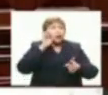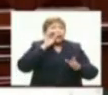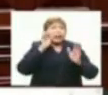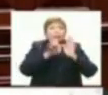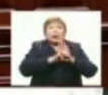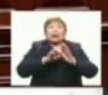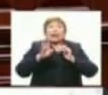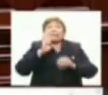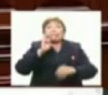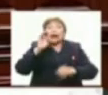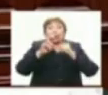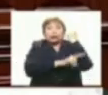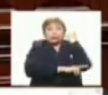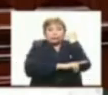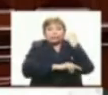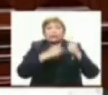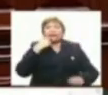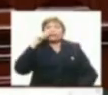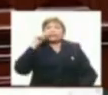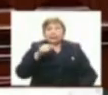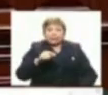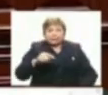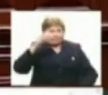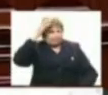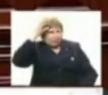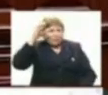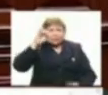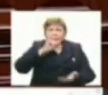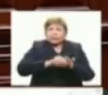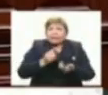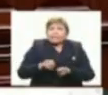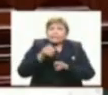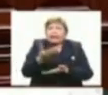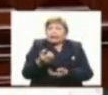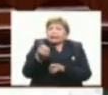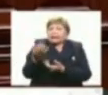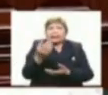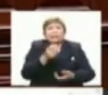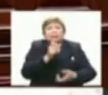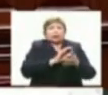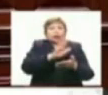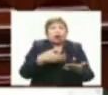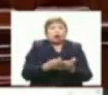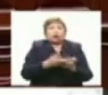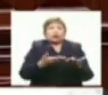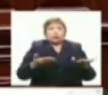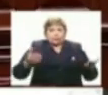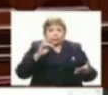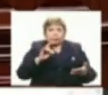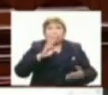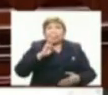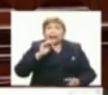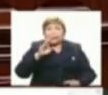de la Nación deberá estar en capacidad de proporcionar al ciudadano todos los servicios bancarios